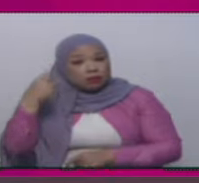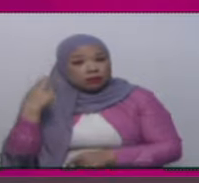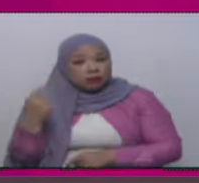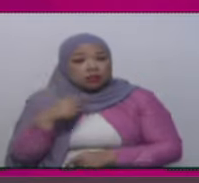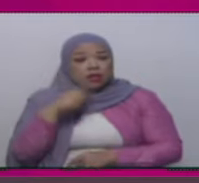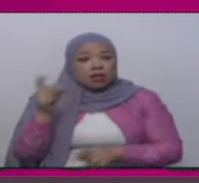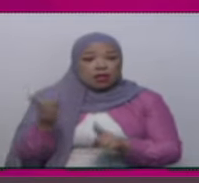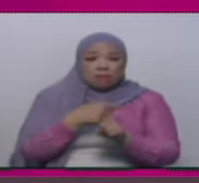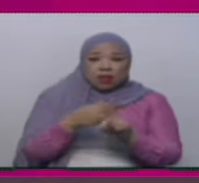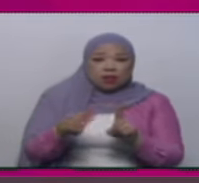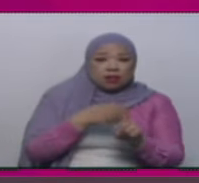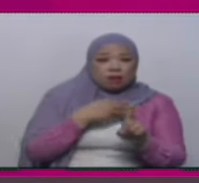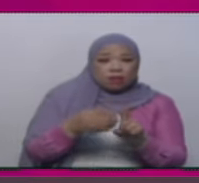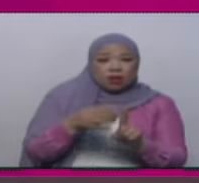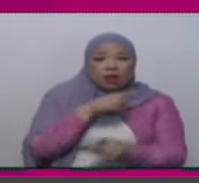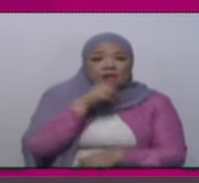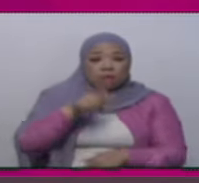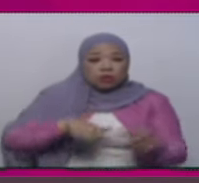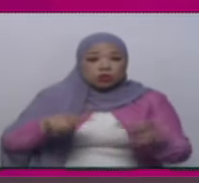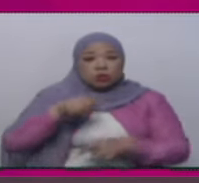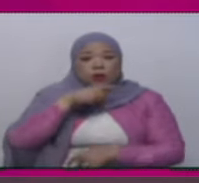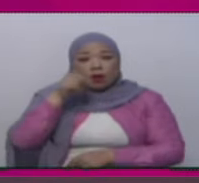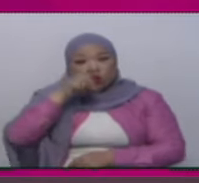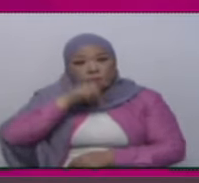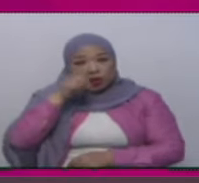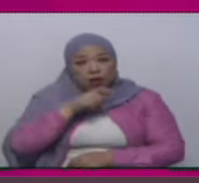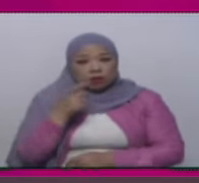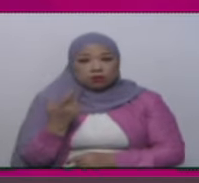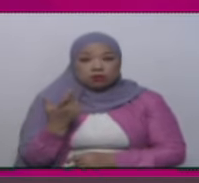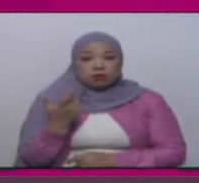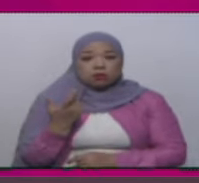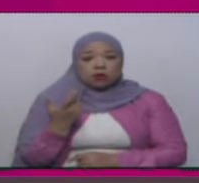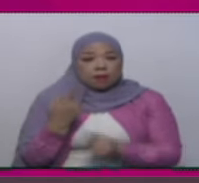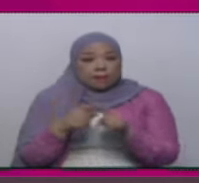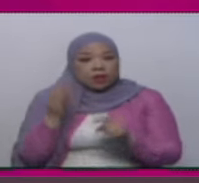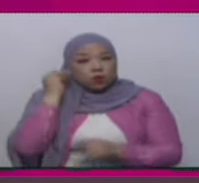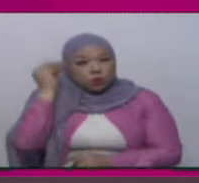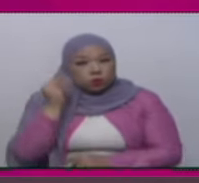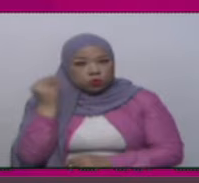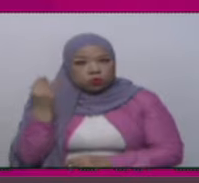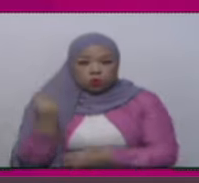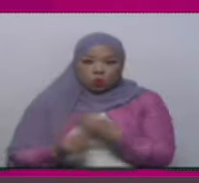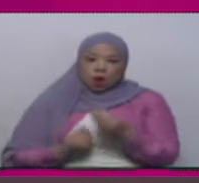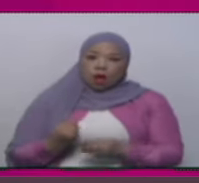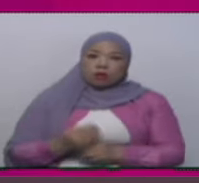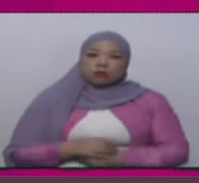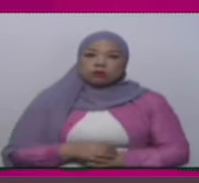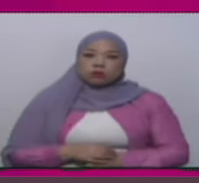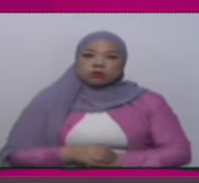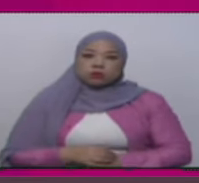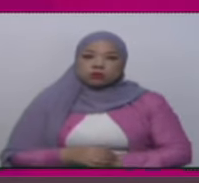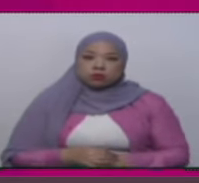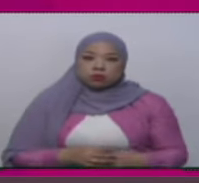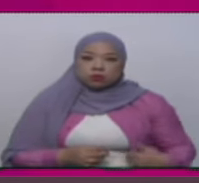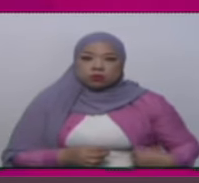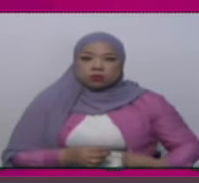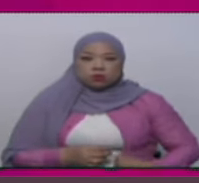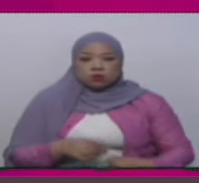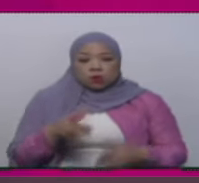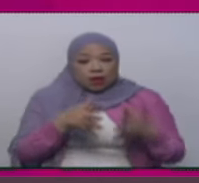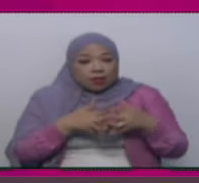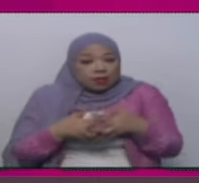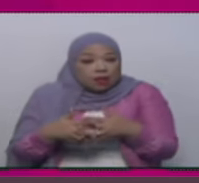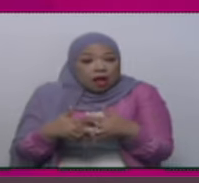podría contrariar estas ideas. Si alguien analizara lo que hizo Hitler, Hitler se le fue de las manos a Estados